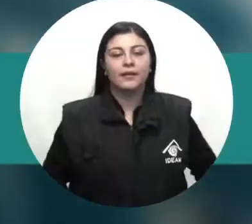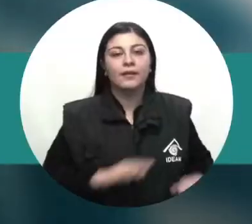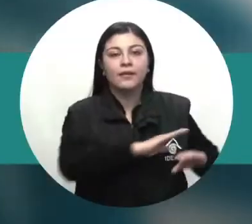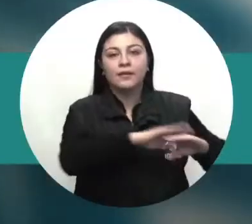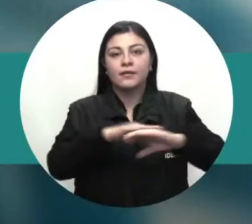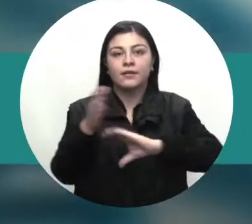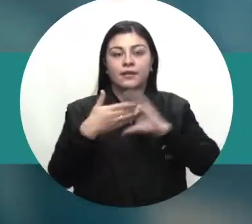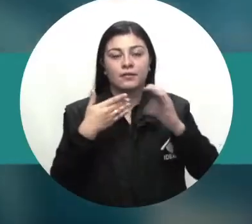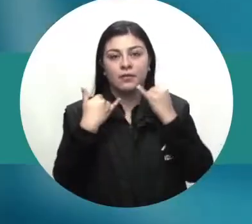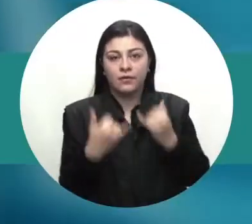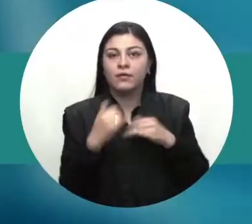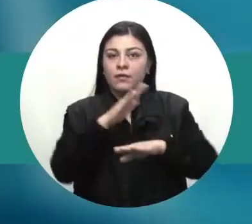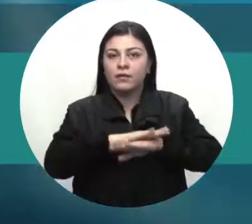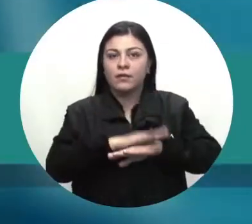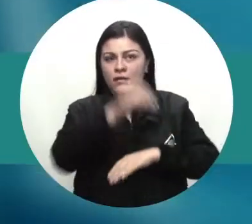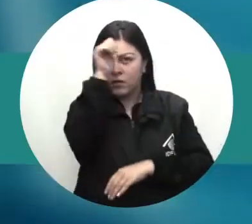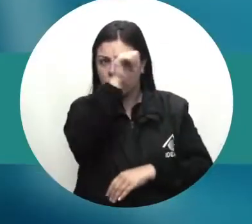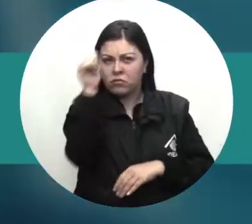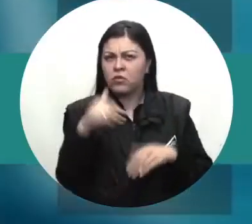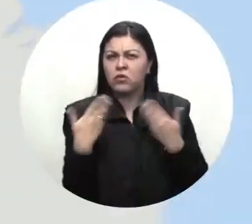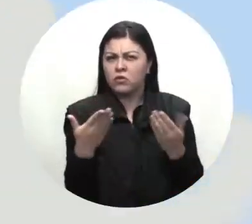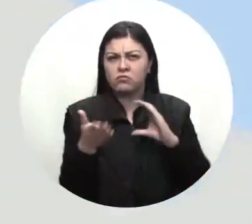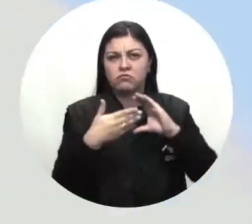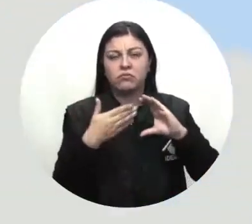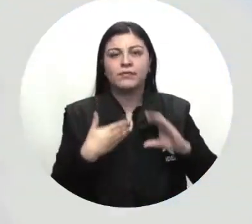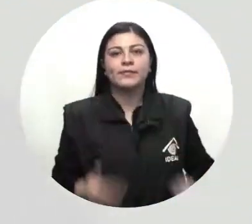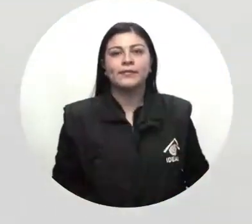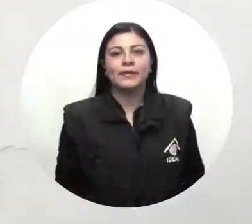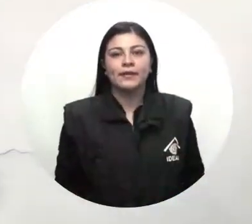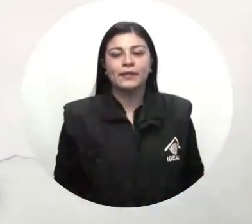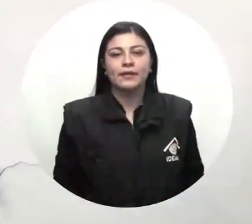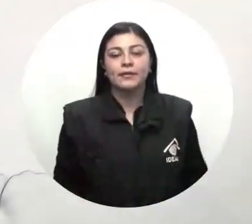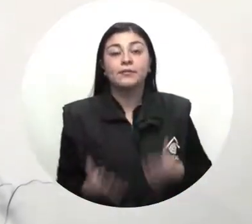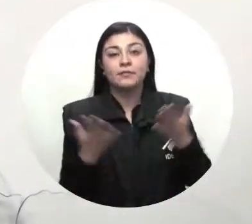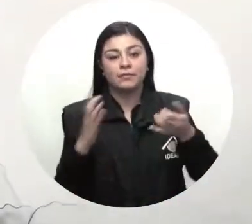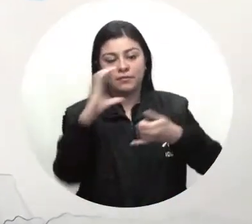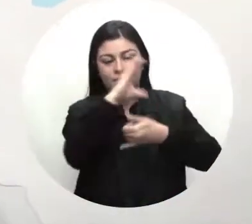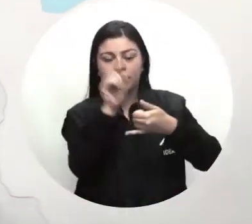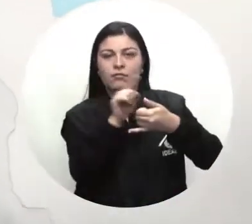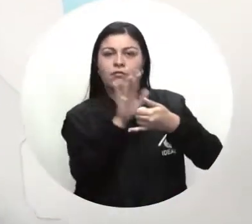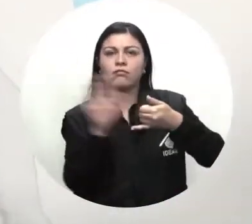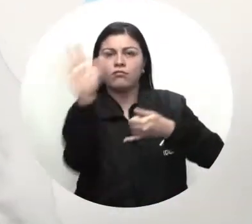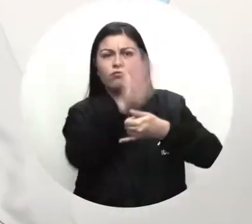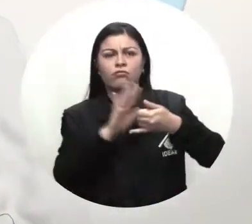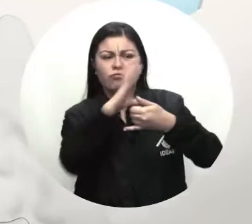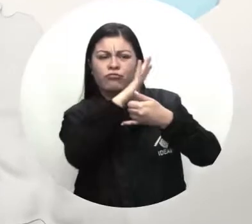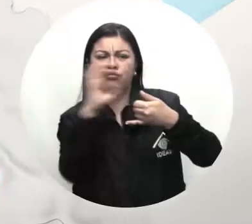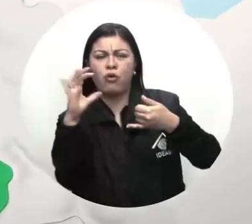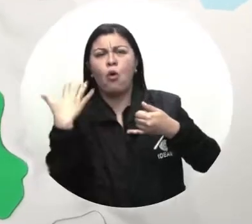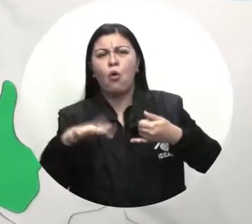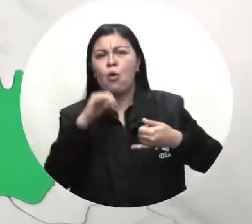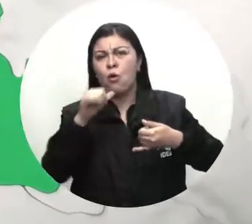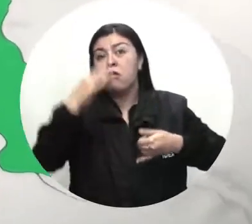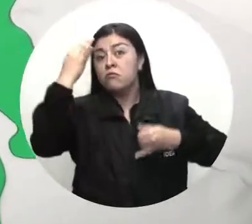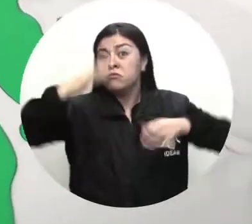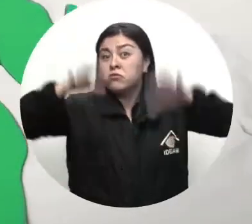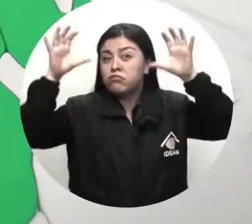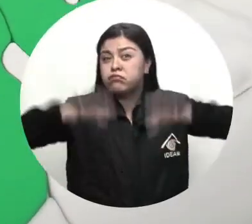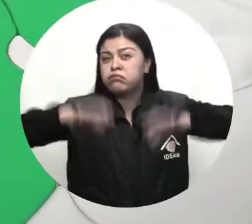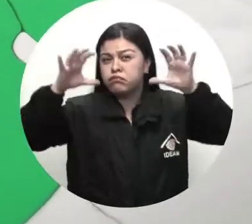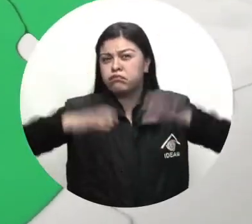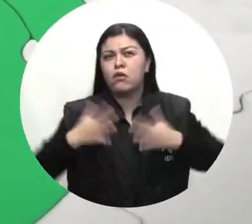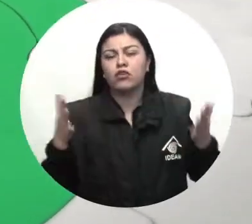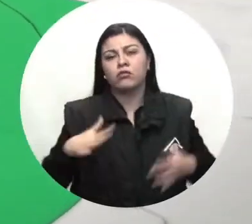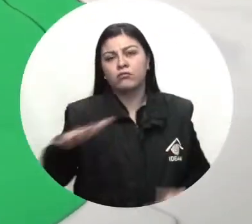Pronóstico del tiempo para la tarde del domingo. En el Caribe se prevé un aumento de nubosidad con posibles lluvias en sectores